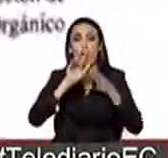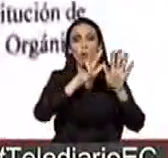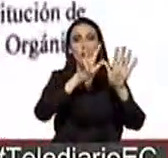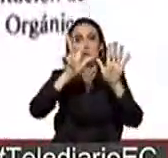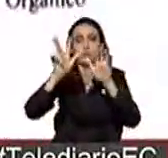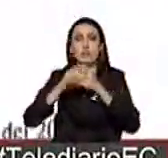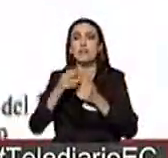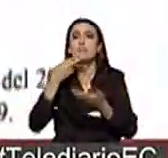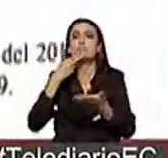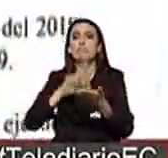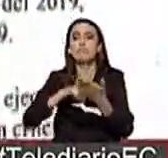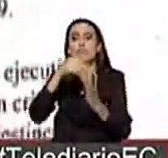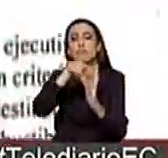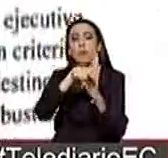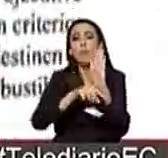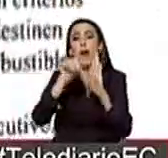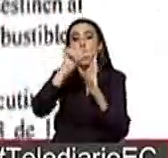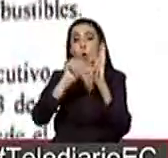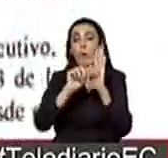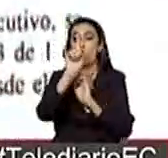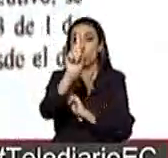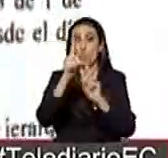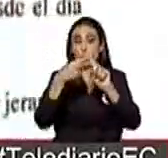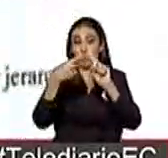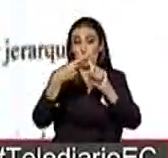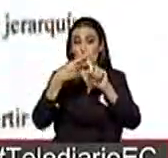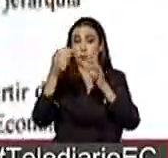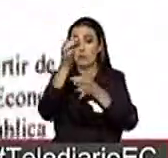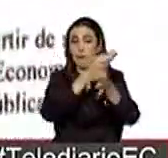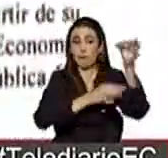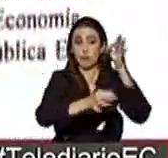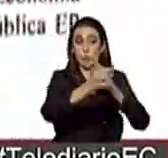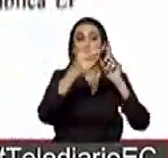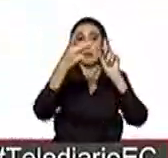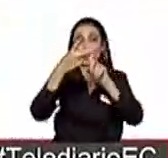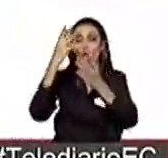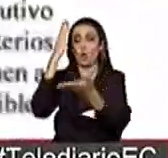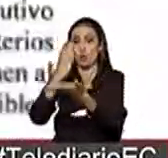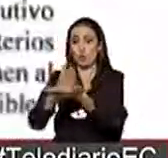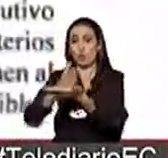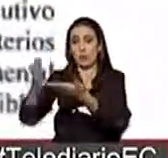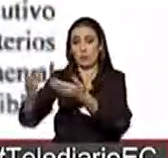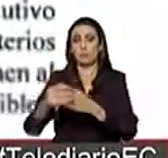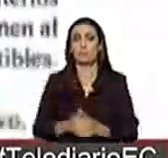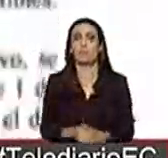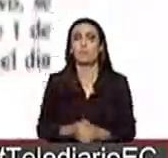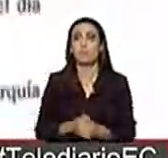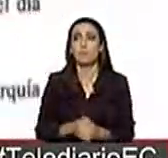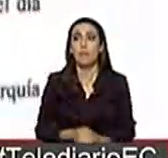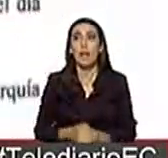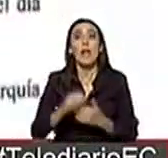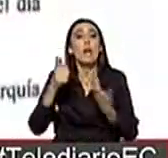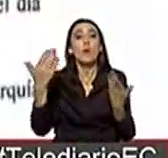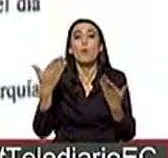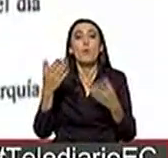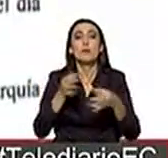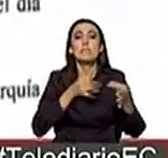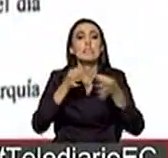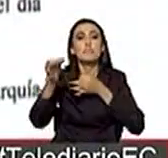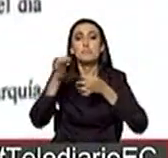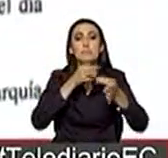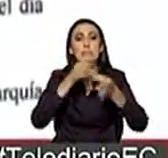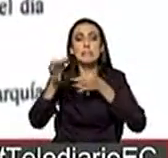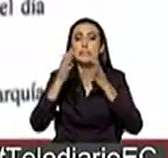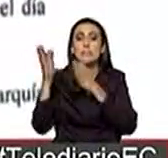documento contiene dos artículos de una disposición transitoria una derogatoria y una final el mandatario señala que de manera